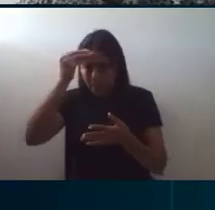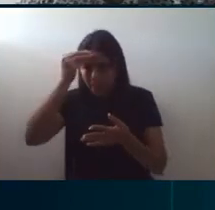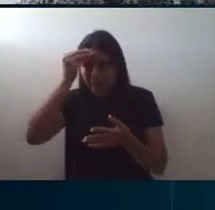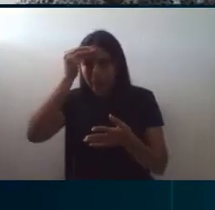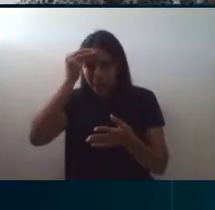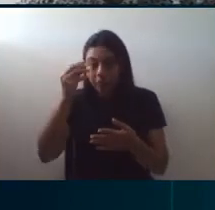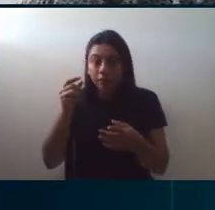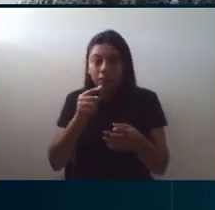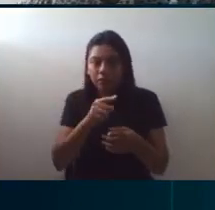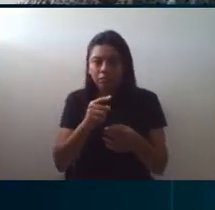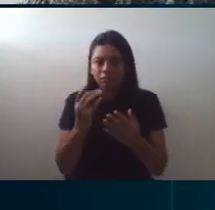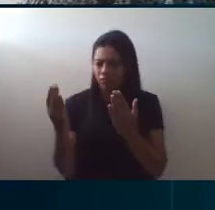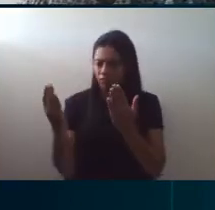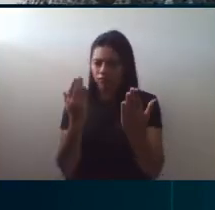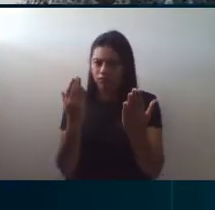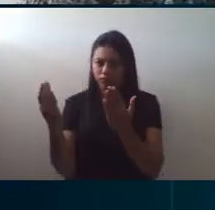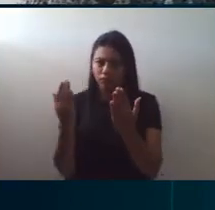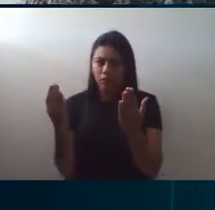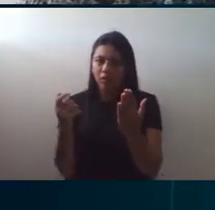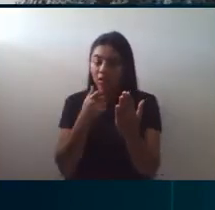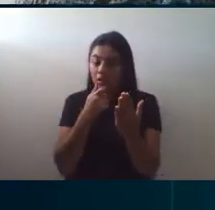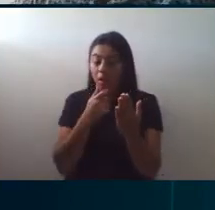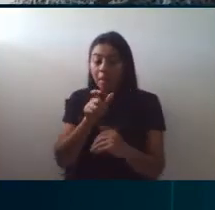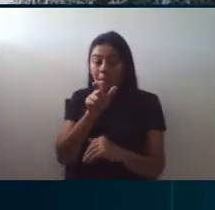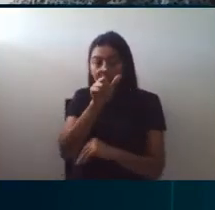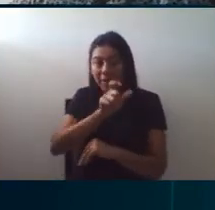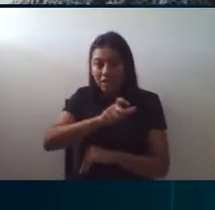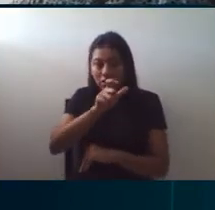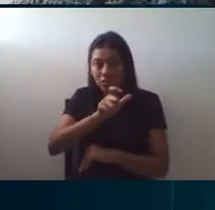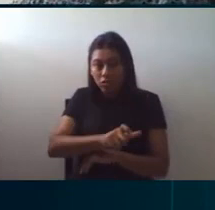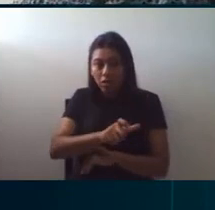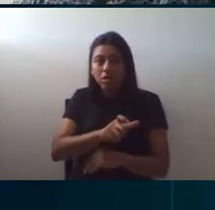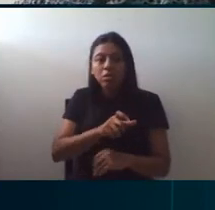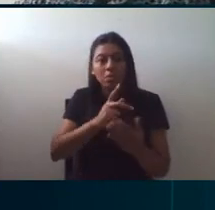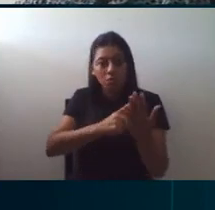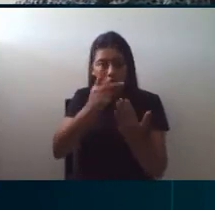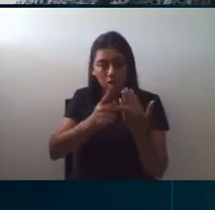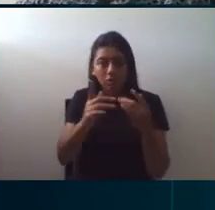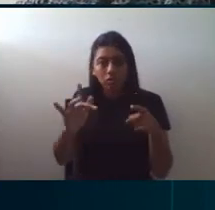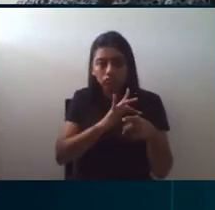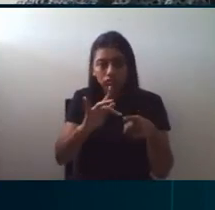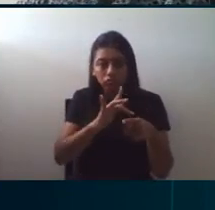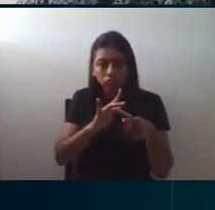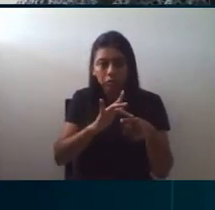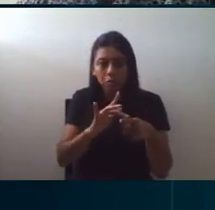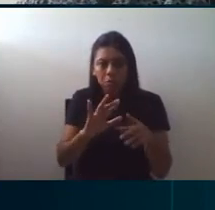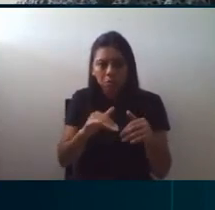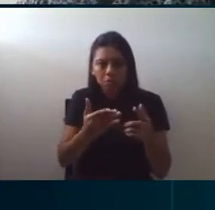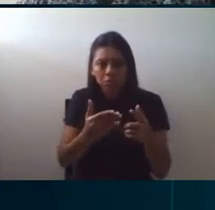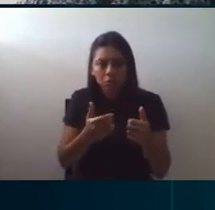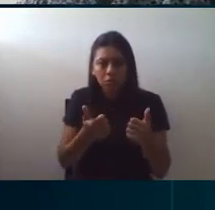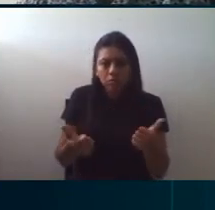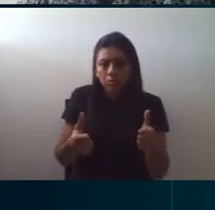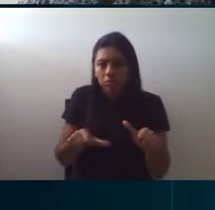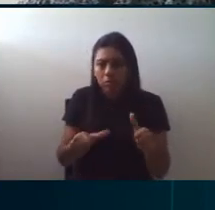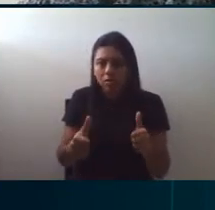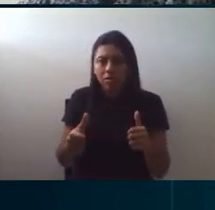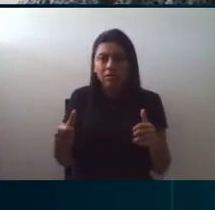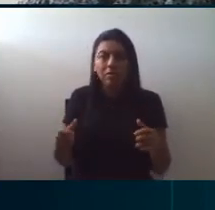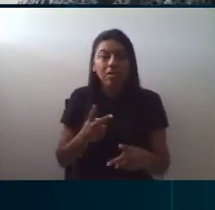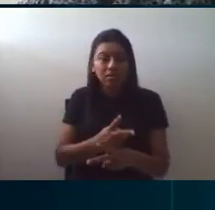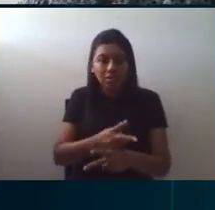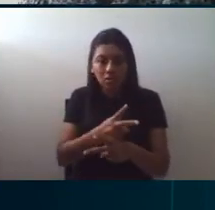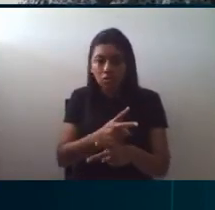asunto de seguridad que tuvo, si comprometió la seguridad de las personas, con el vector de máquinas le doy una seguridad del 89%, del 80%,